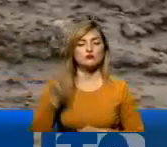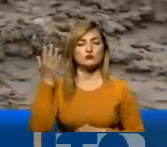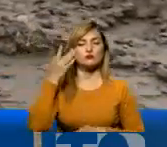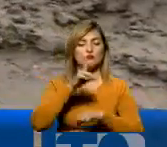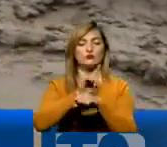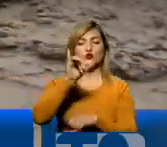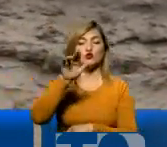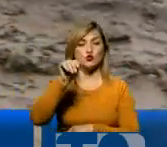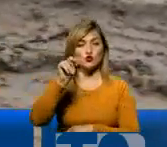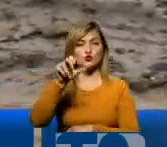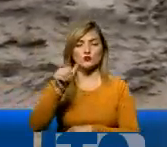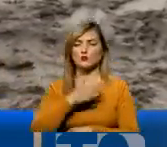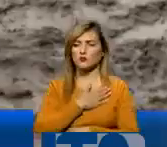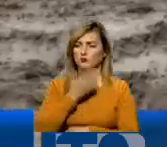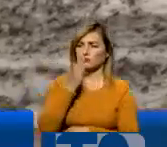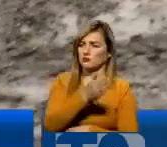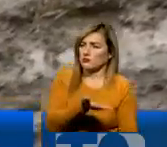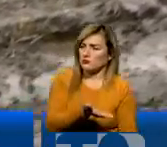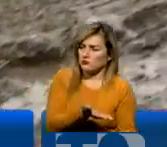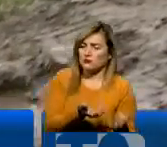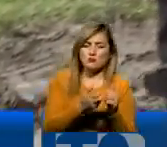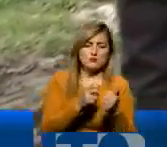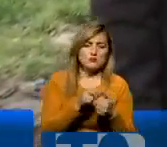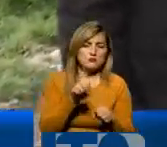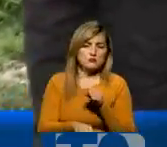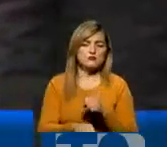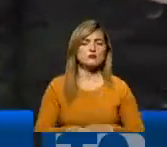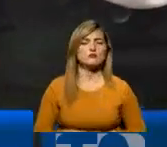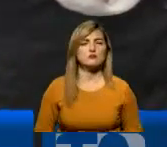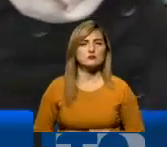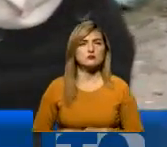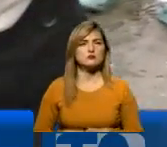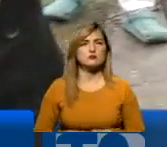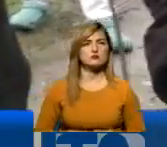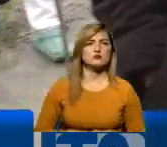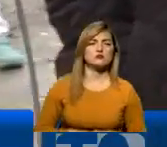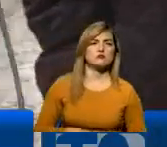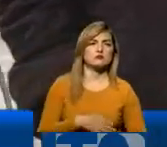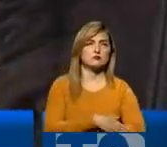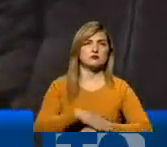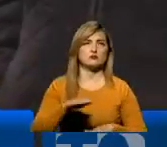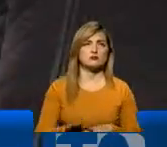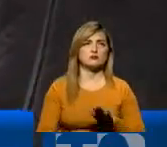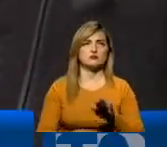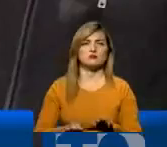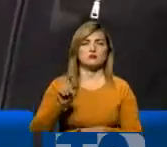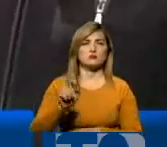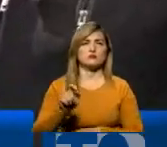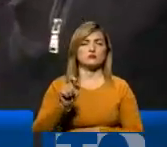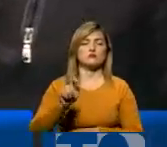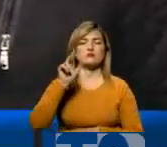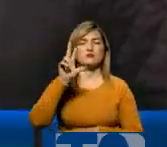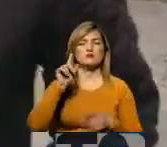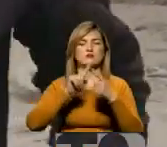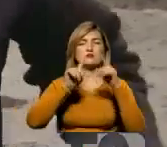doctor Jorge Yunda, se haga presente y palpe nuestra realidad de cómo vivimos. Tenemos nuestras calles enlodadas, necesitamos desde la calle 3 hasta